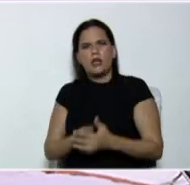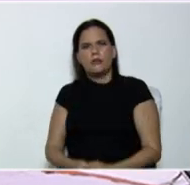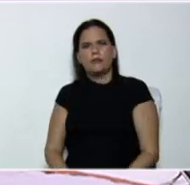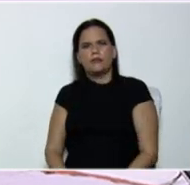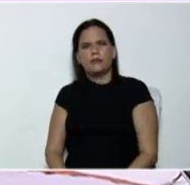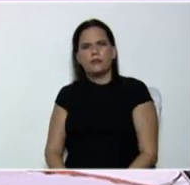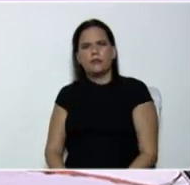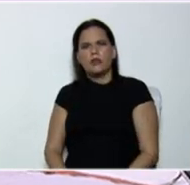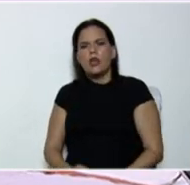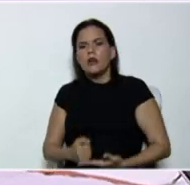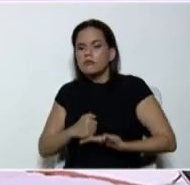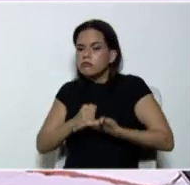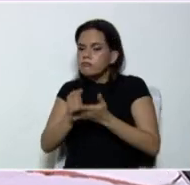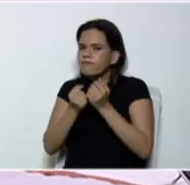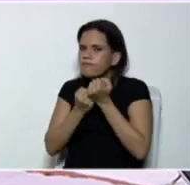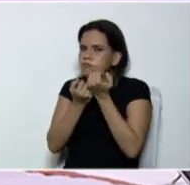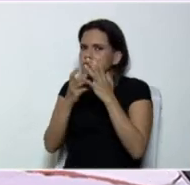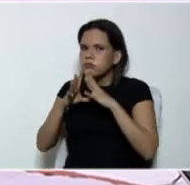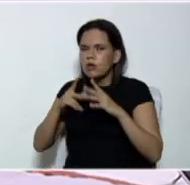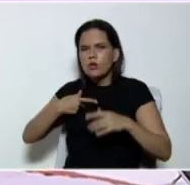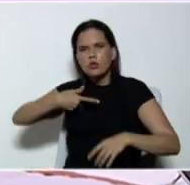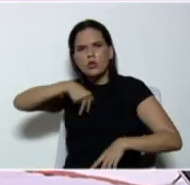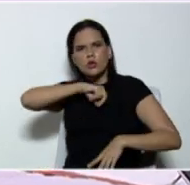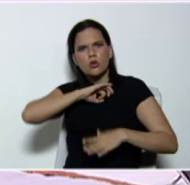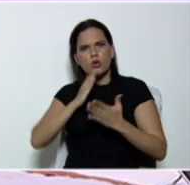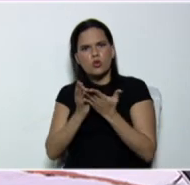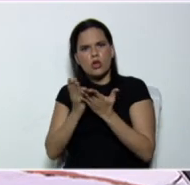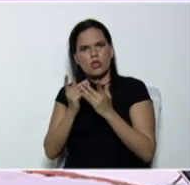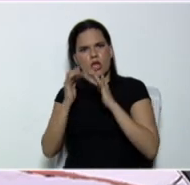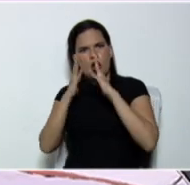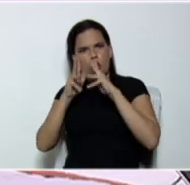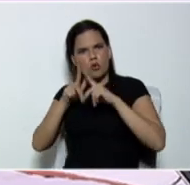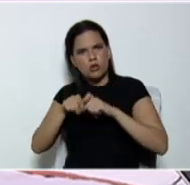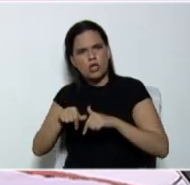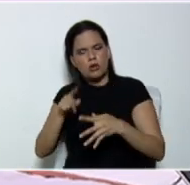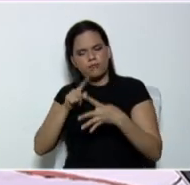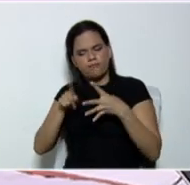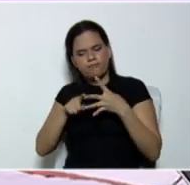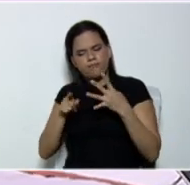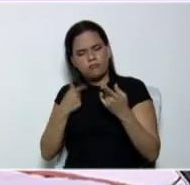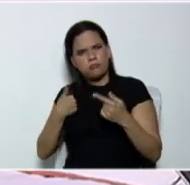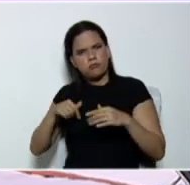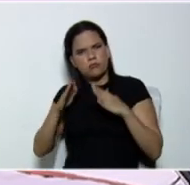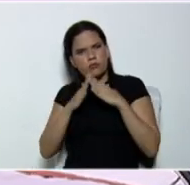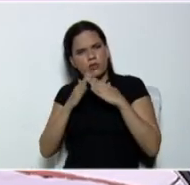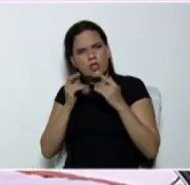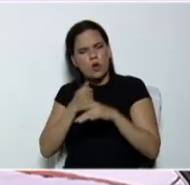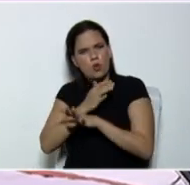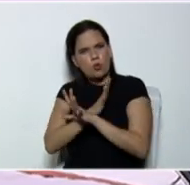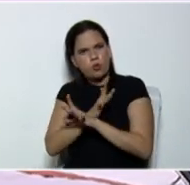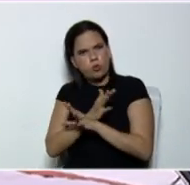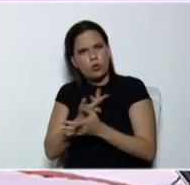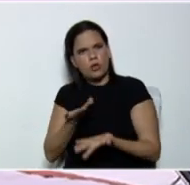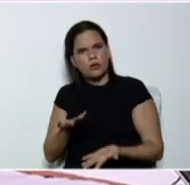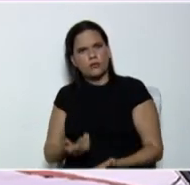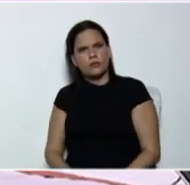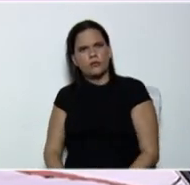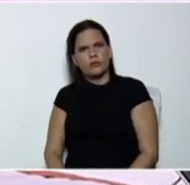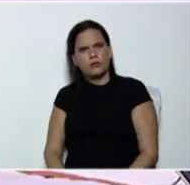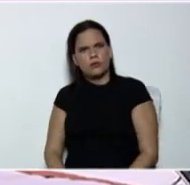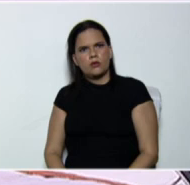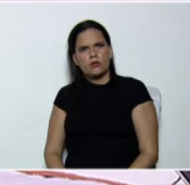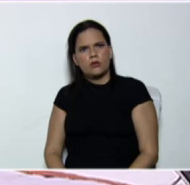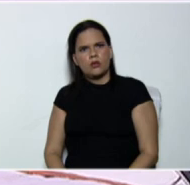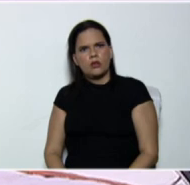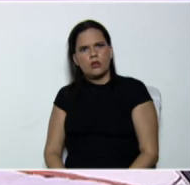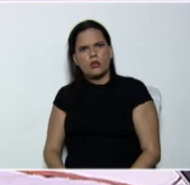a motivar a nuestros estudiantes a contar los objetos que tienen en casa, los juguetes, los envases